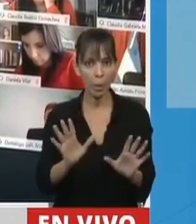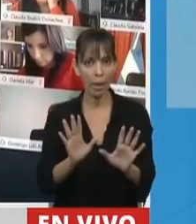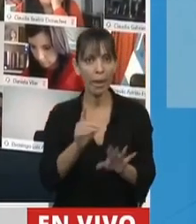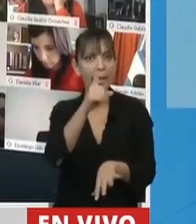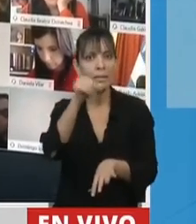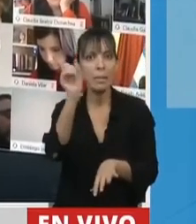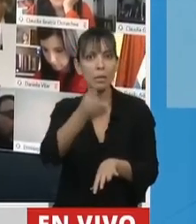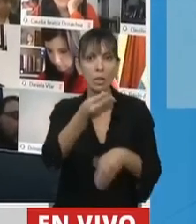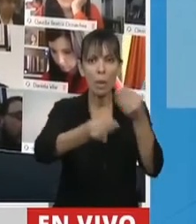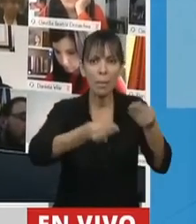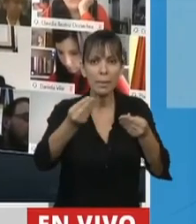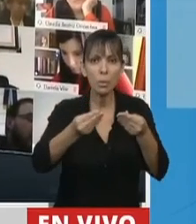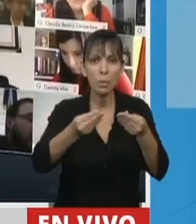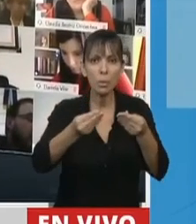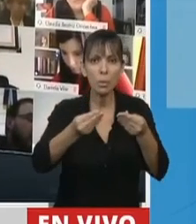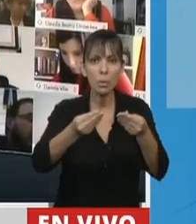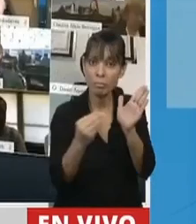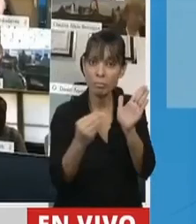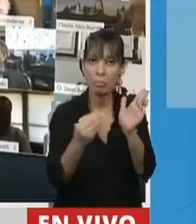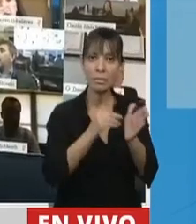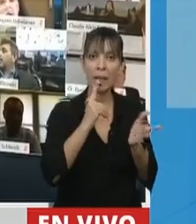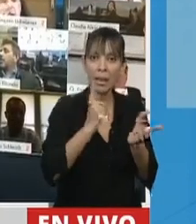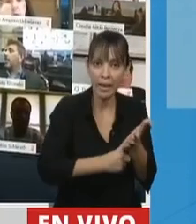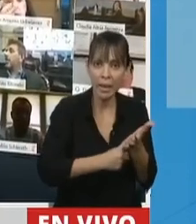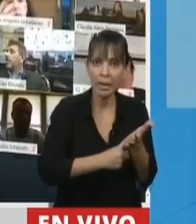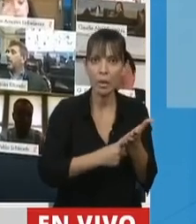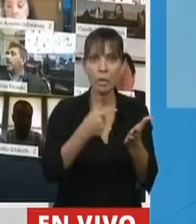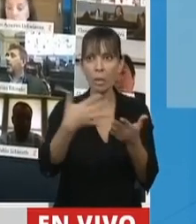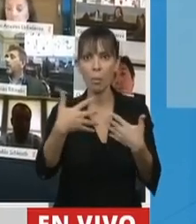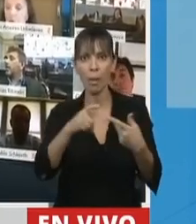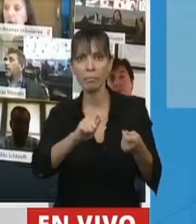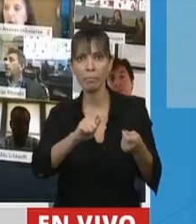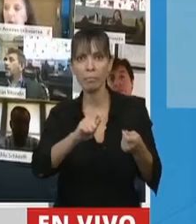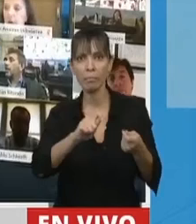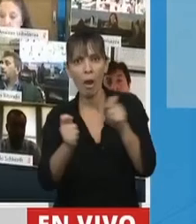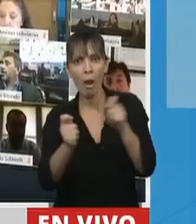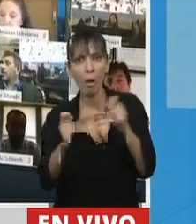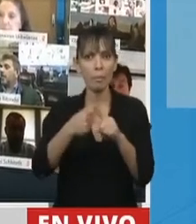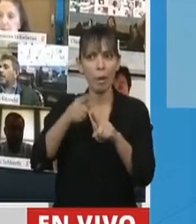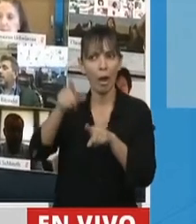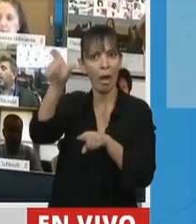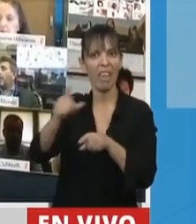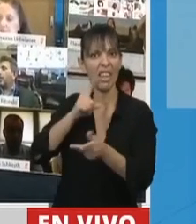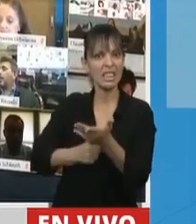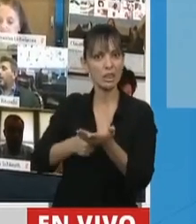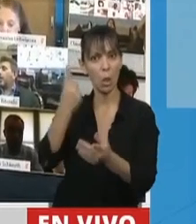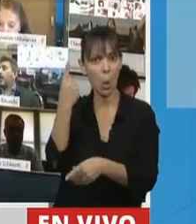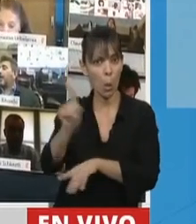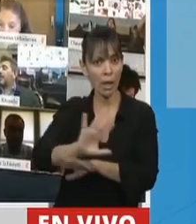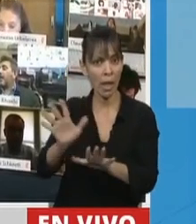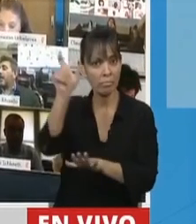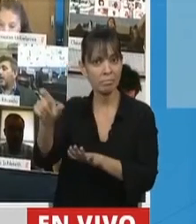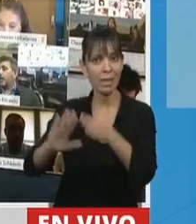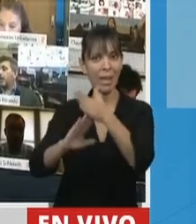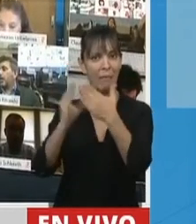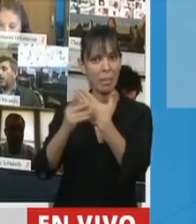100% del presupuesto, como lo plantea este decreto, pueda ser alterado, trastocado por una decisión de un funcionario, como es el